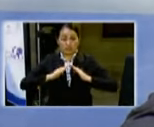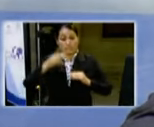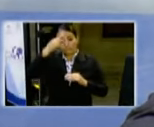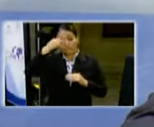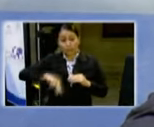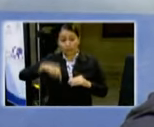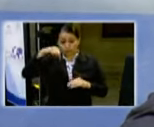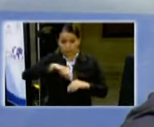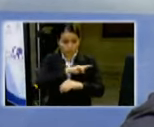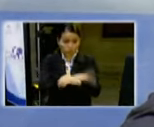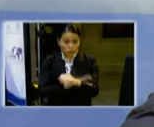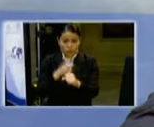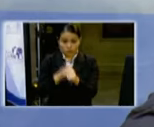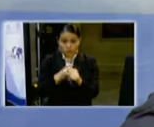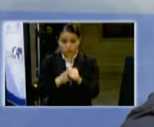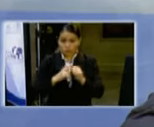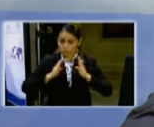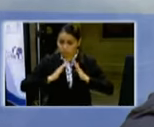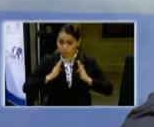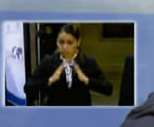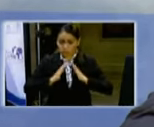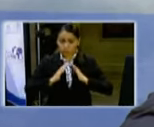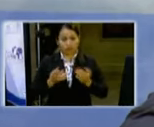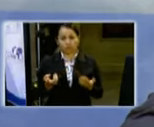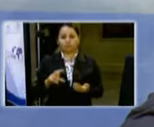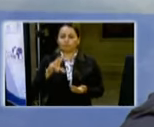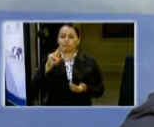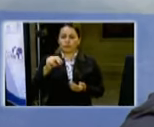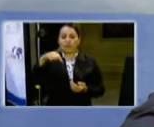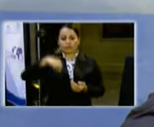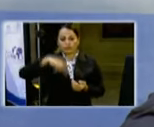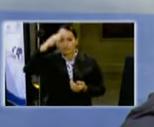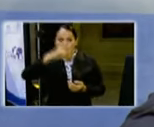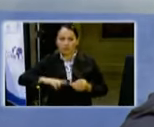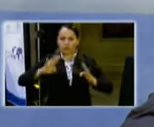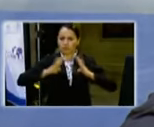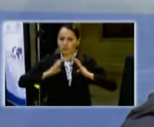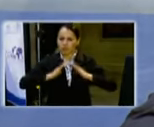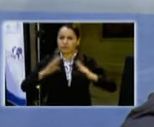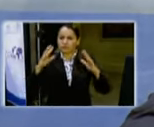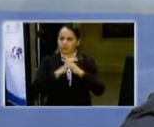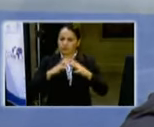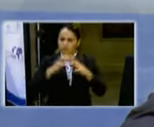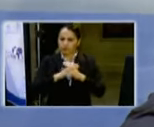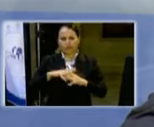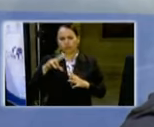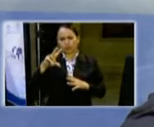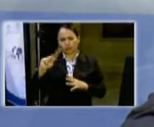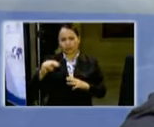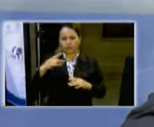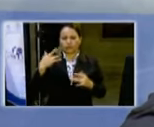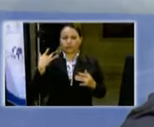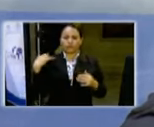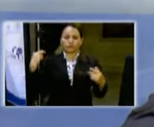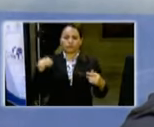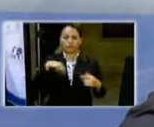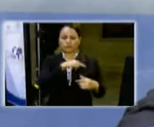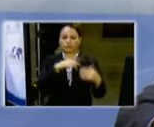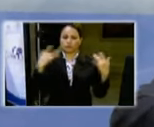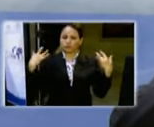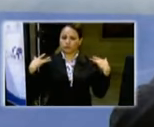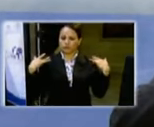poder duro, porque no somos un país bélico y mantenemos el principio de la no intervención, es correcto. Pero